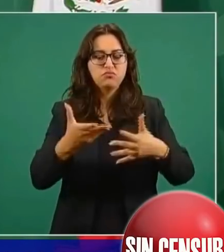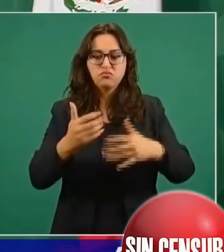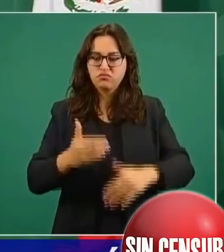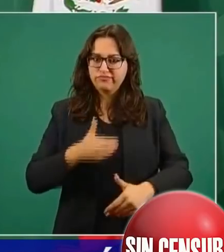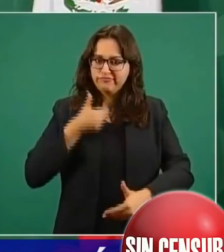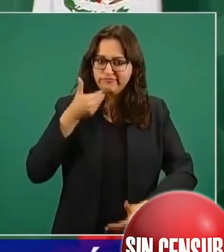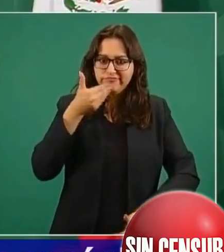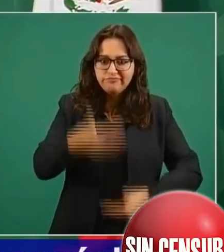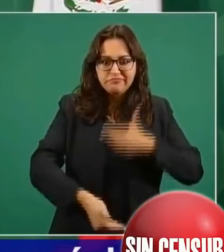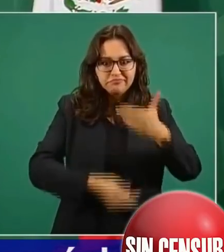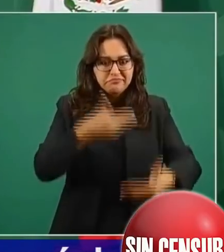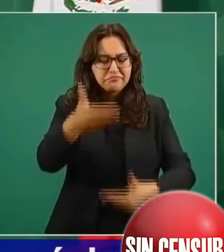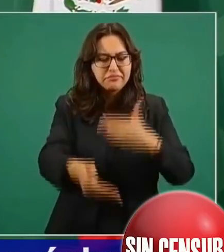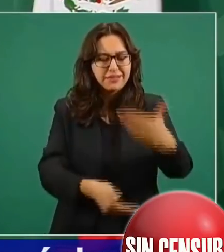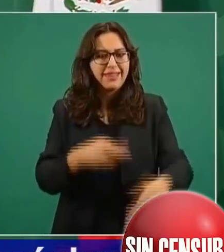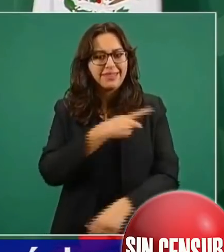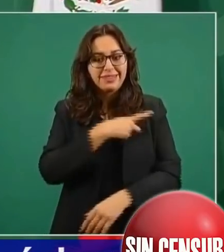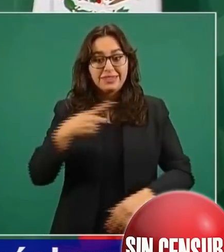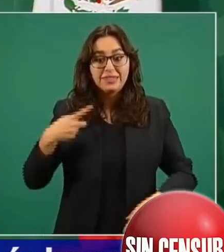Todavía no